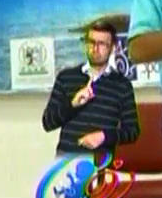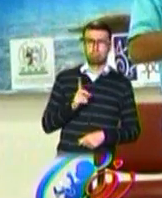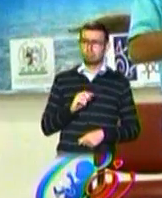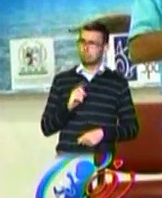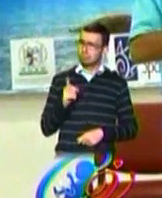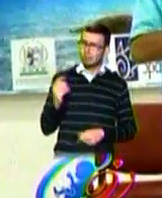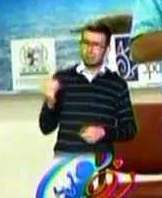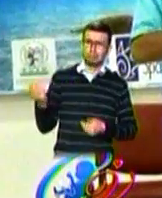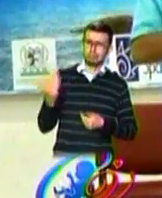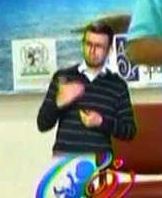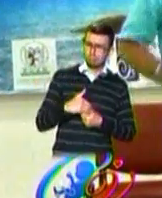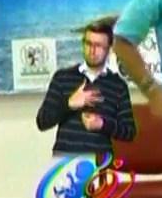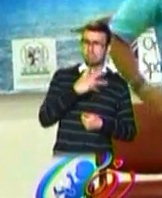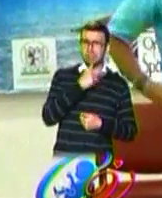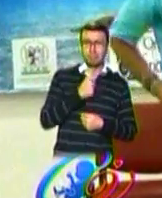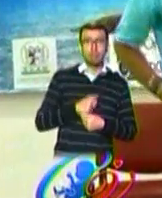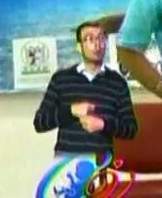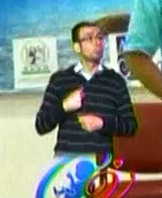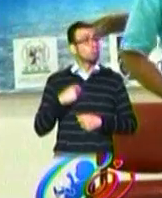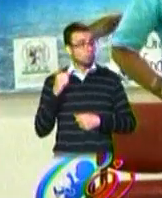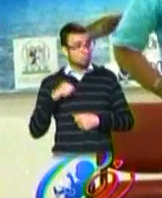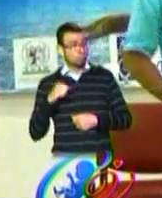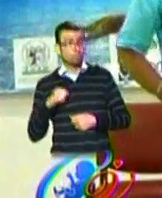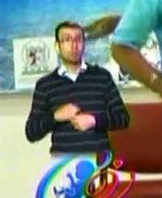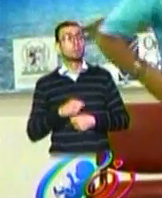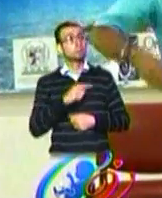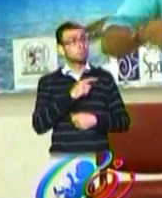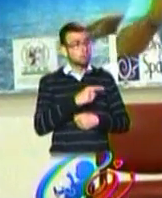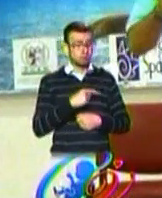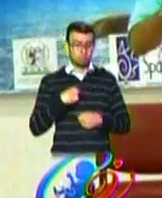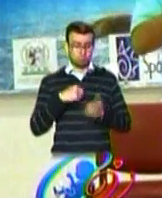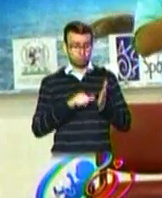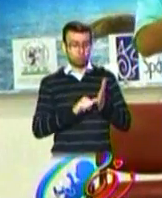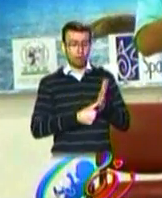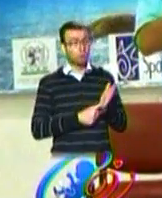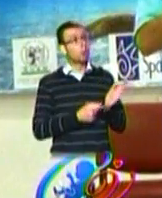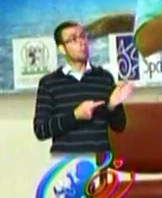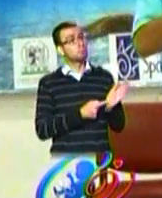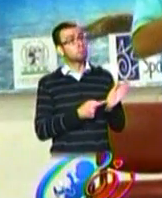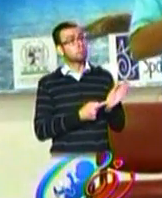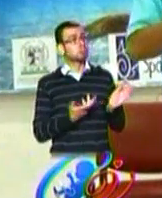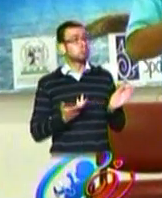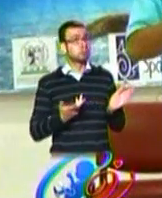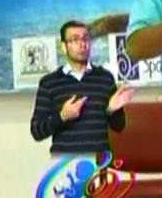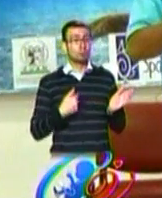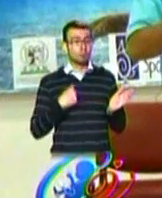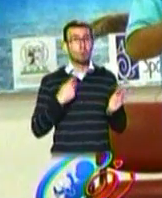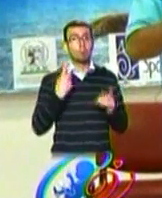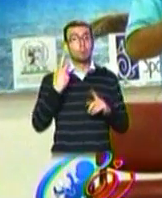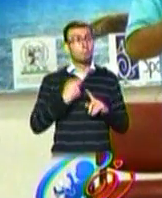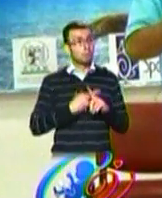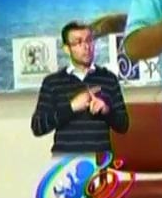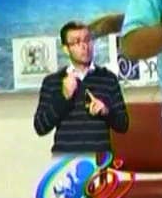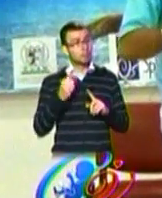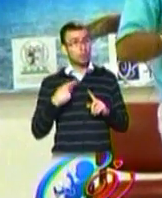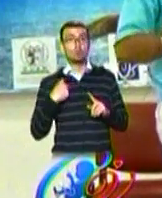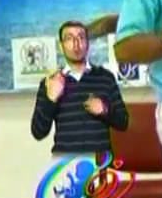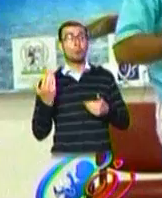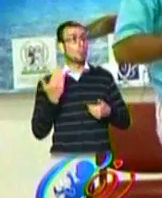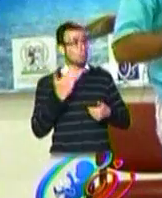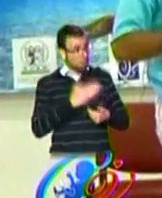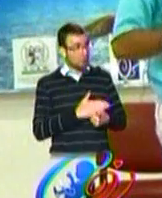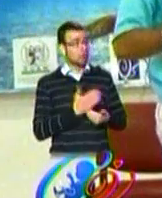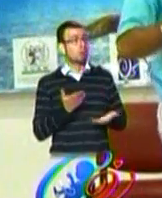usted. Dijo: sí, mire, esta es mi cédula, yo vine hace mes y medio. Cuando